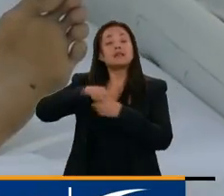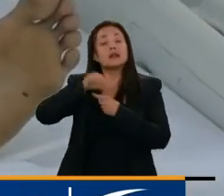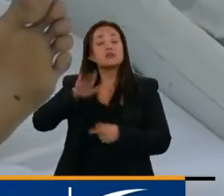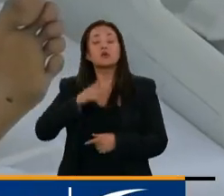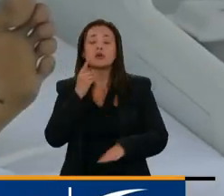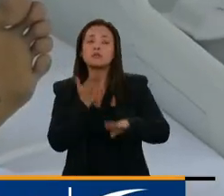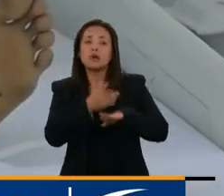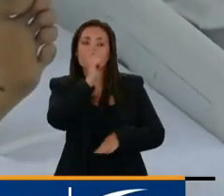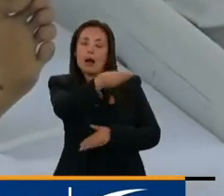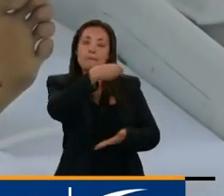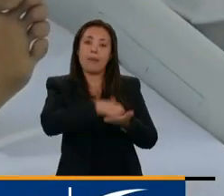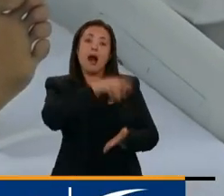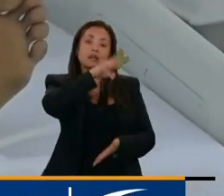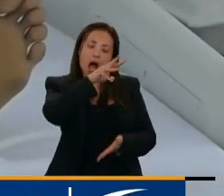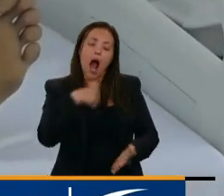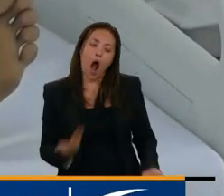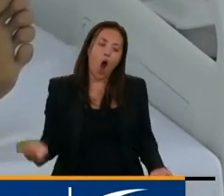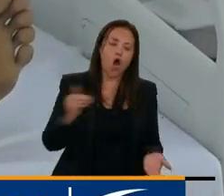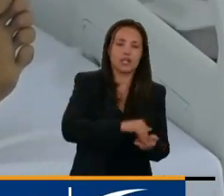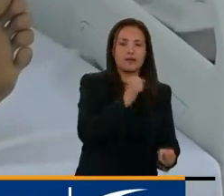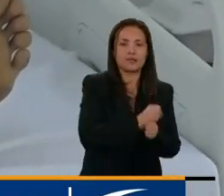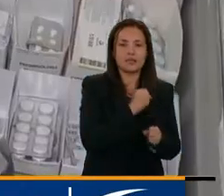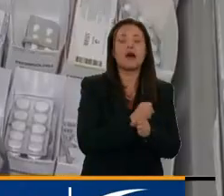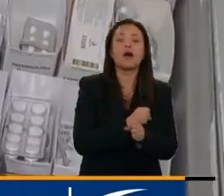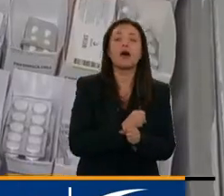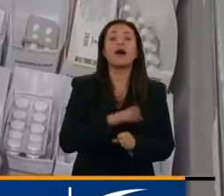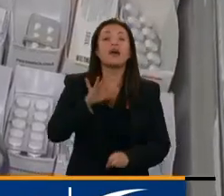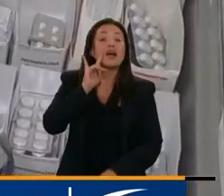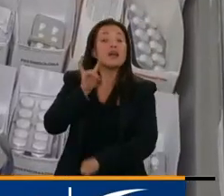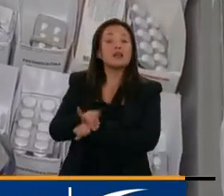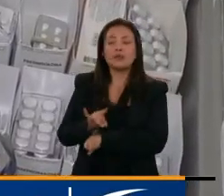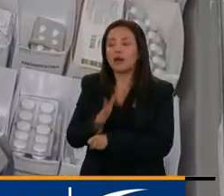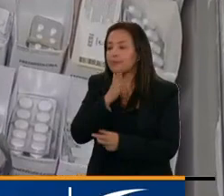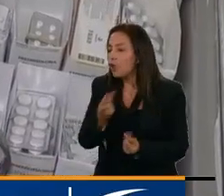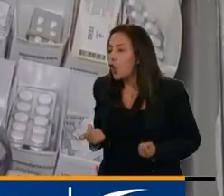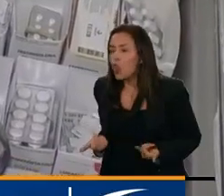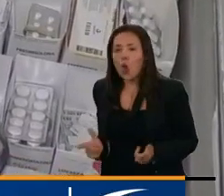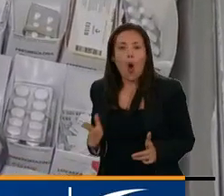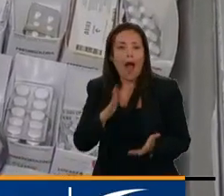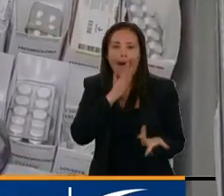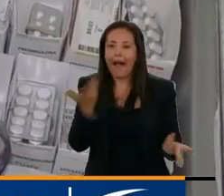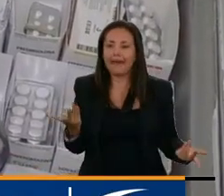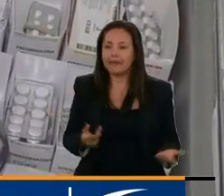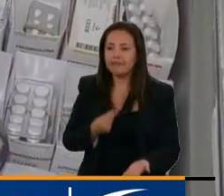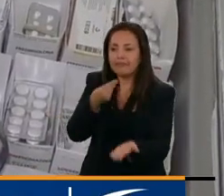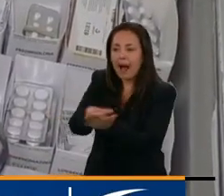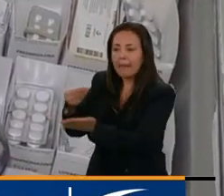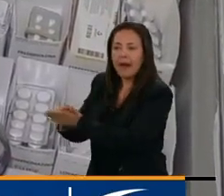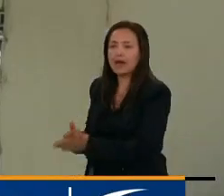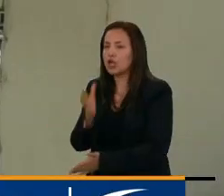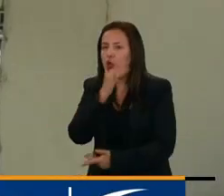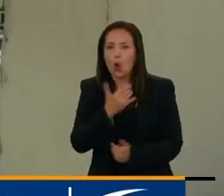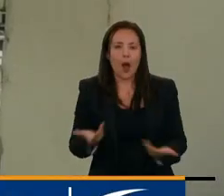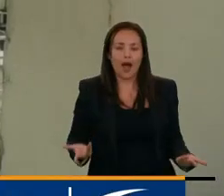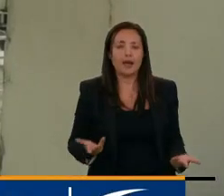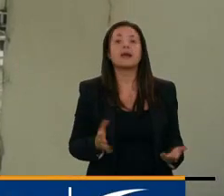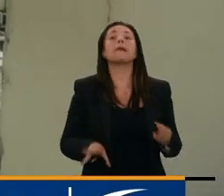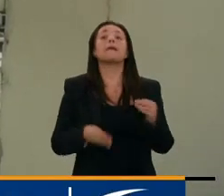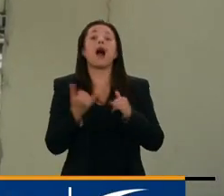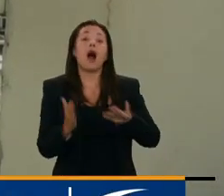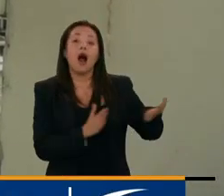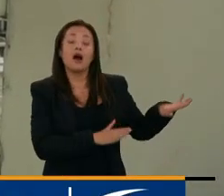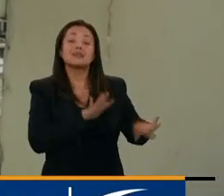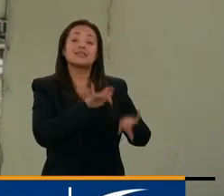para retornar a sus labores. La interventoría les dijo que no había recursos para cumplir con estas obligaciones. Entre tanto,